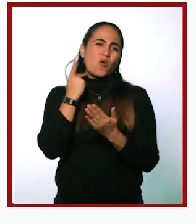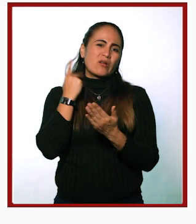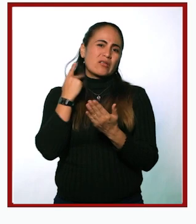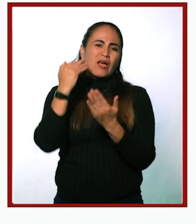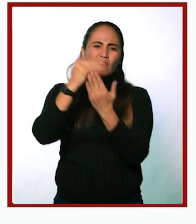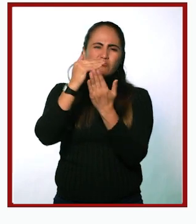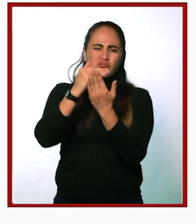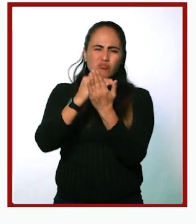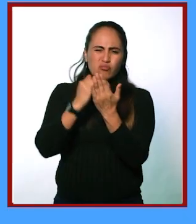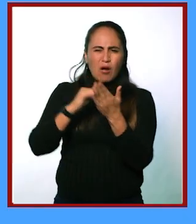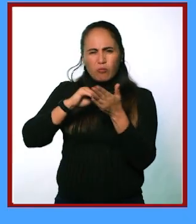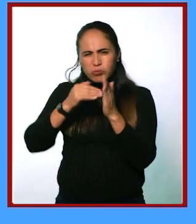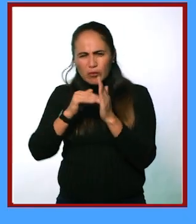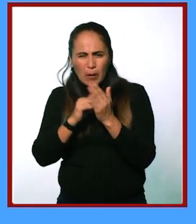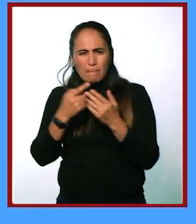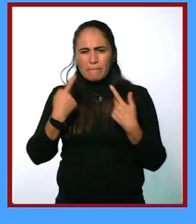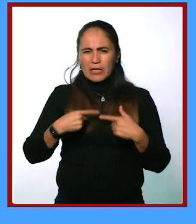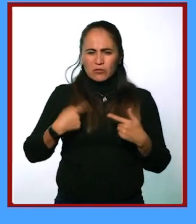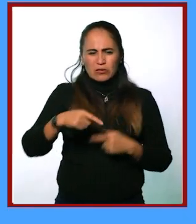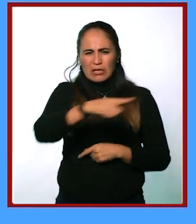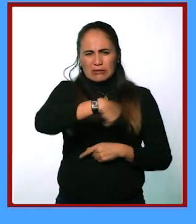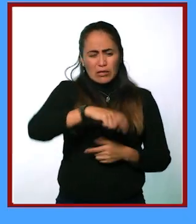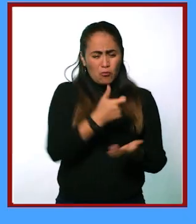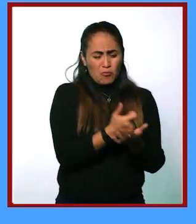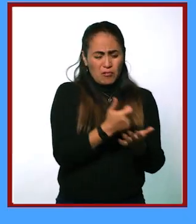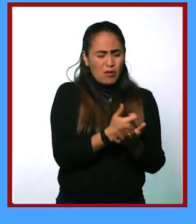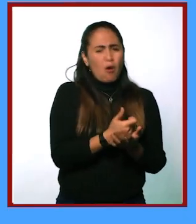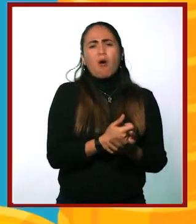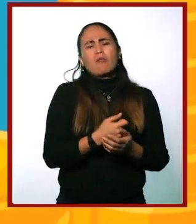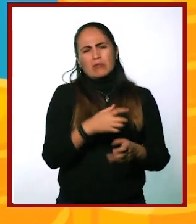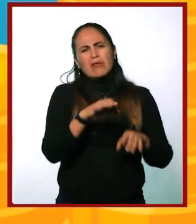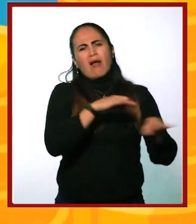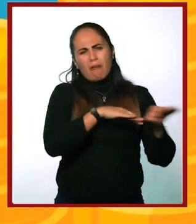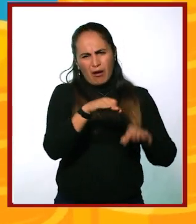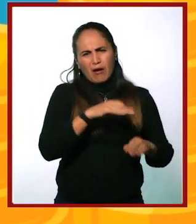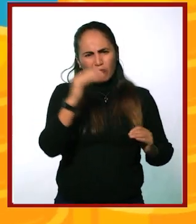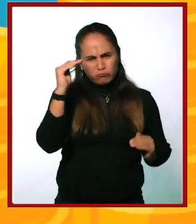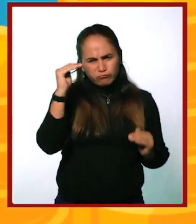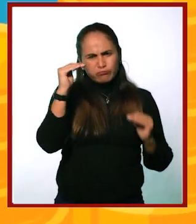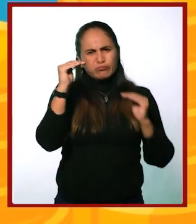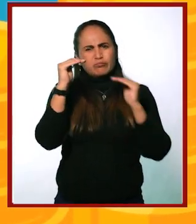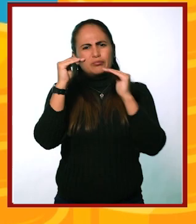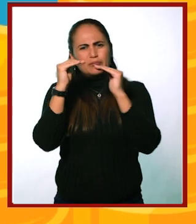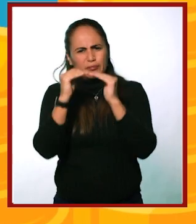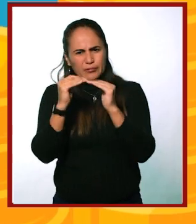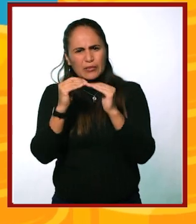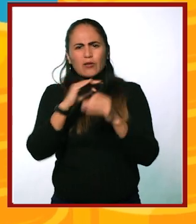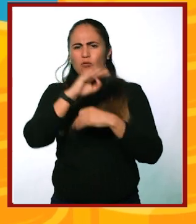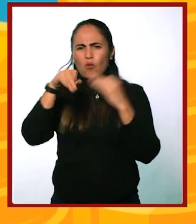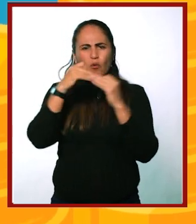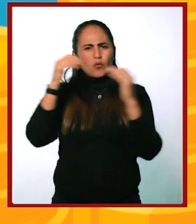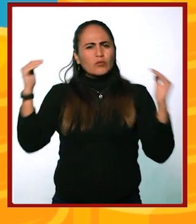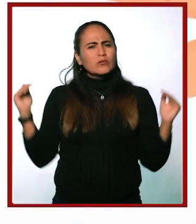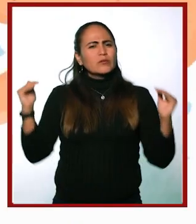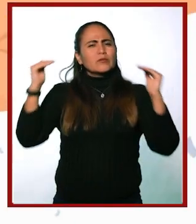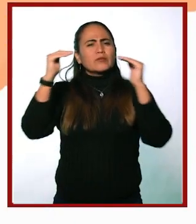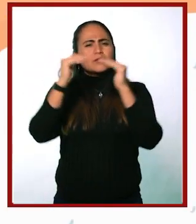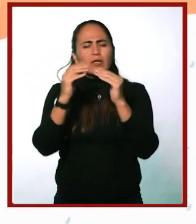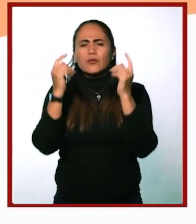generar estrategias que empoderen a las personas de bajos ingresos y promuevan la inclusión económica de todas y